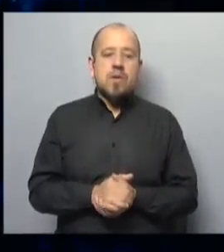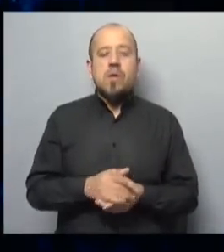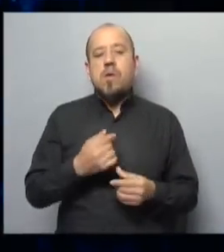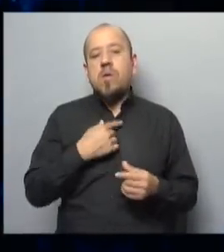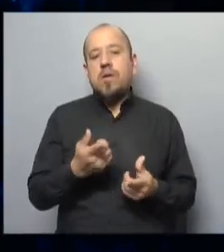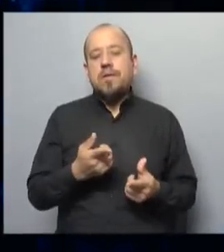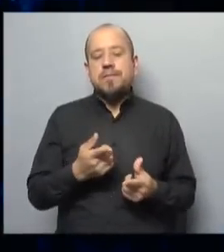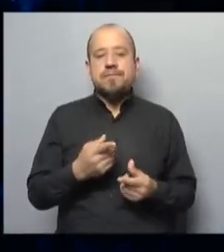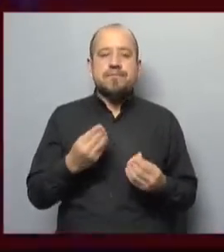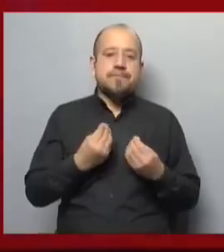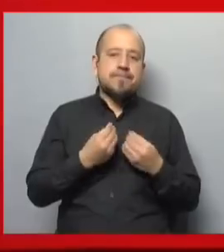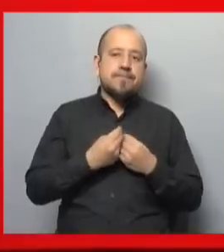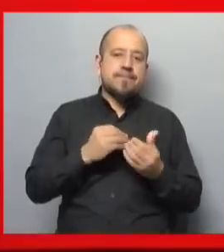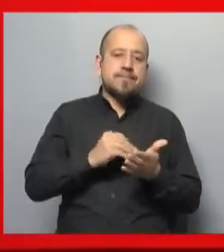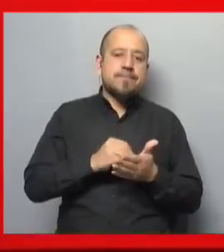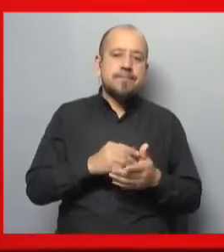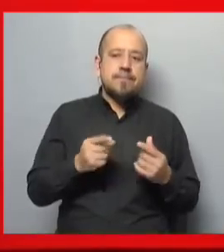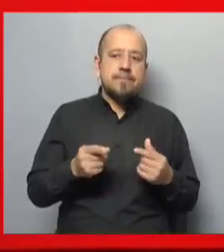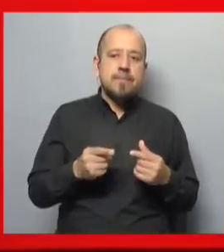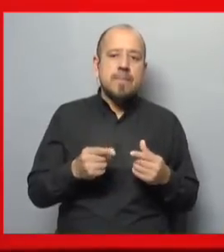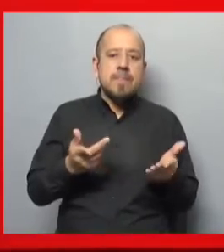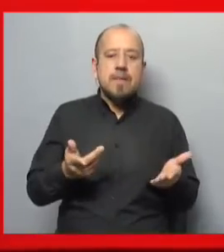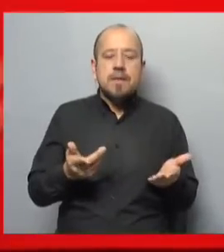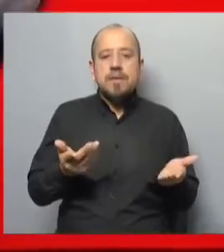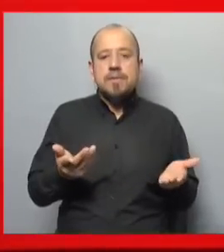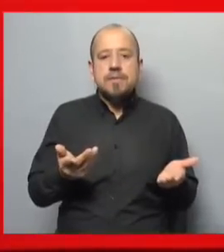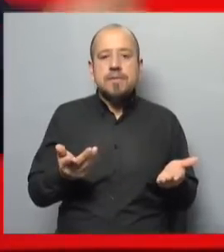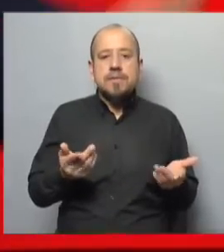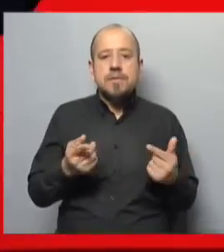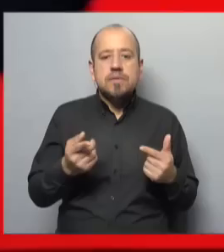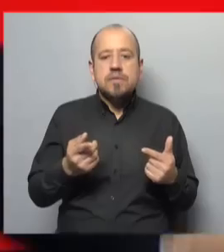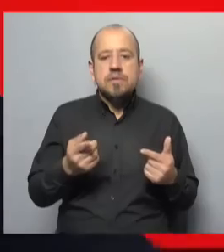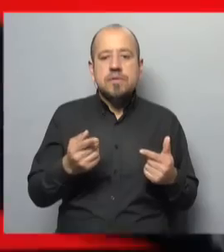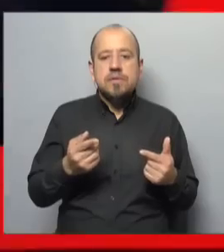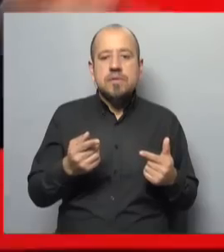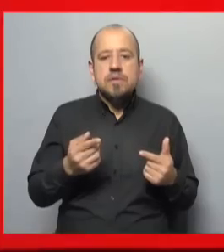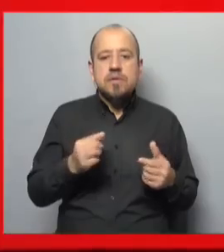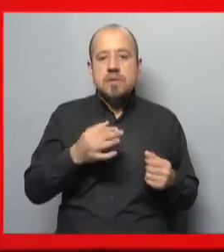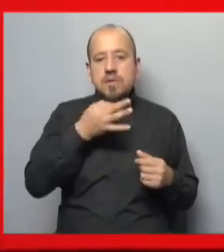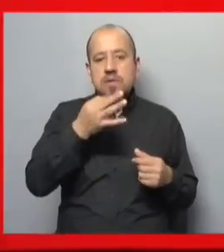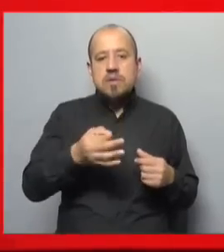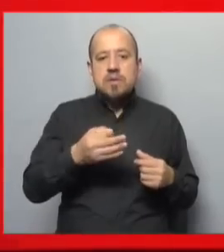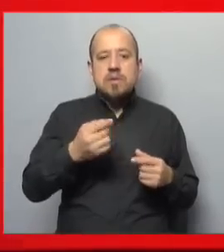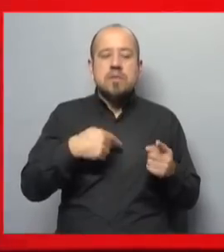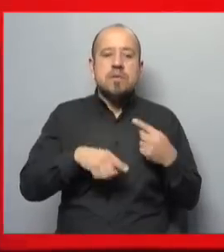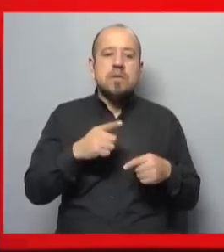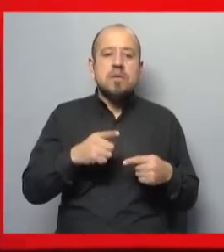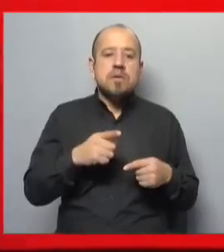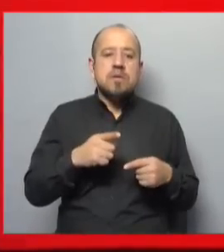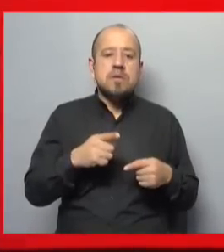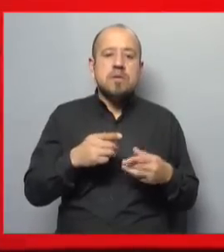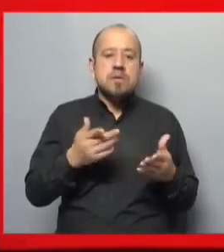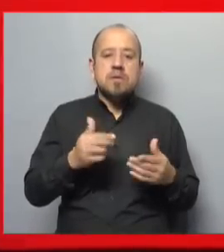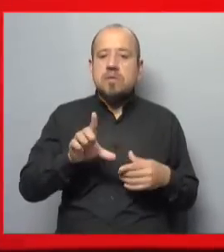hecho un montón de lugares y no tengo ningún empacho en pasa que te lo podemos poner a cada pobre mauricio en la pared pero o sea no es no es